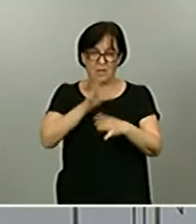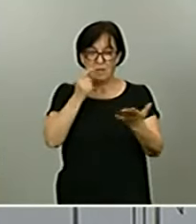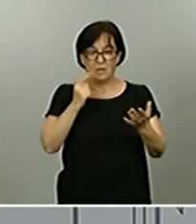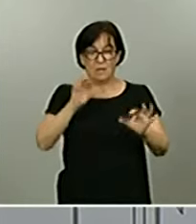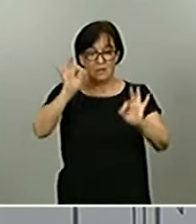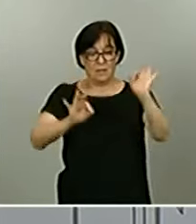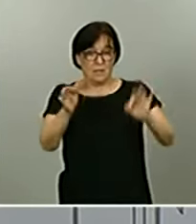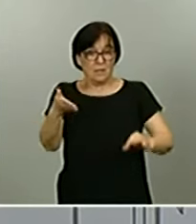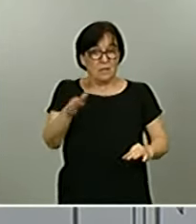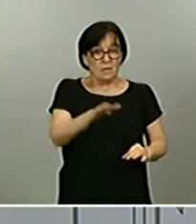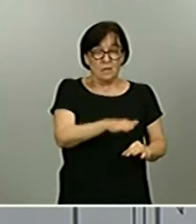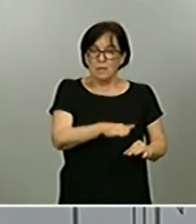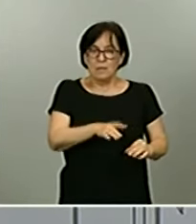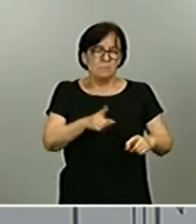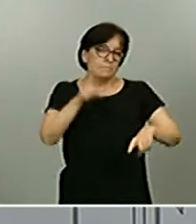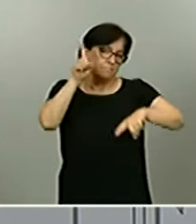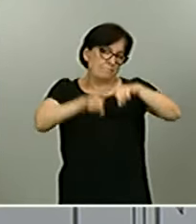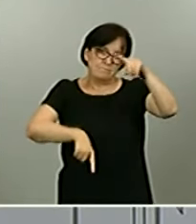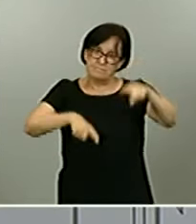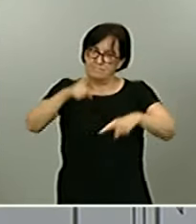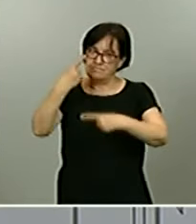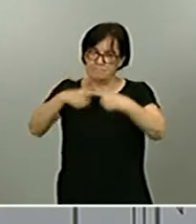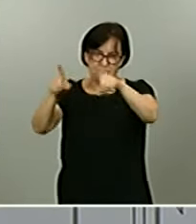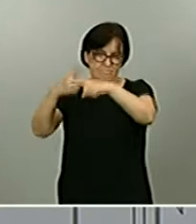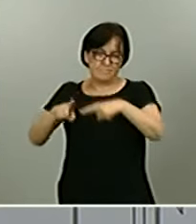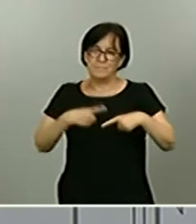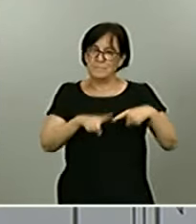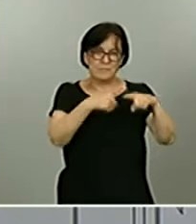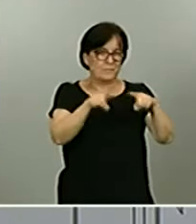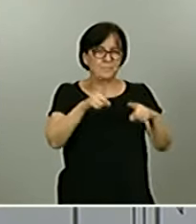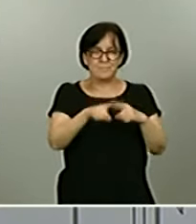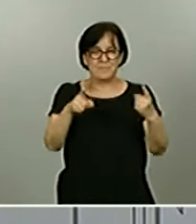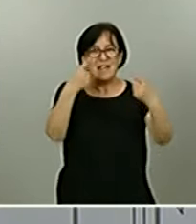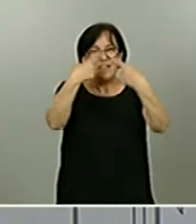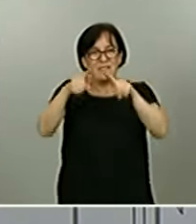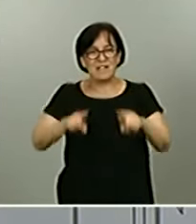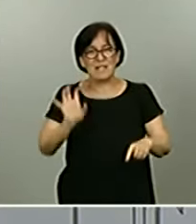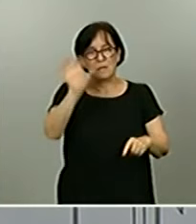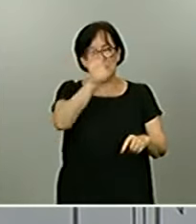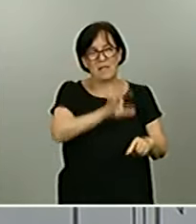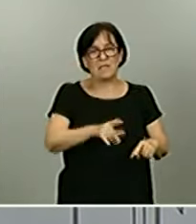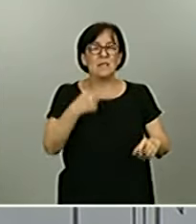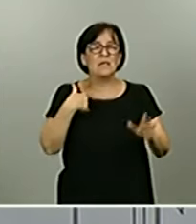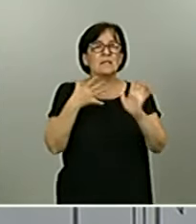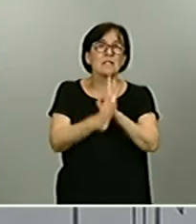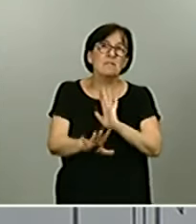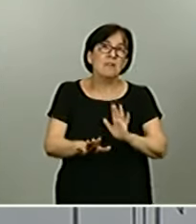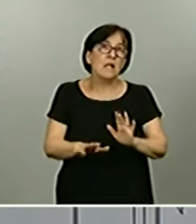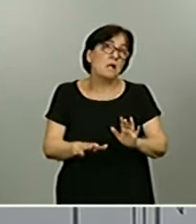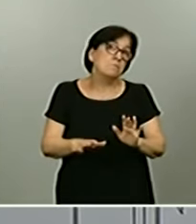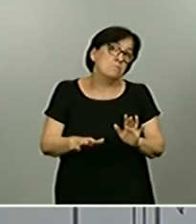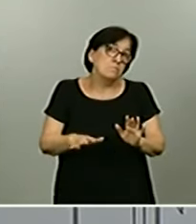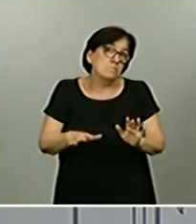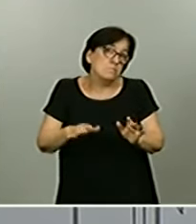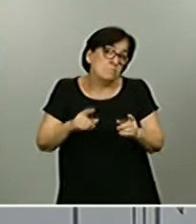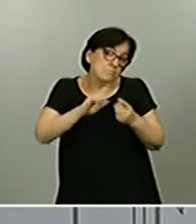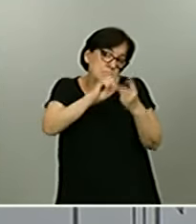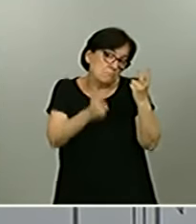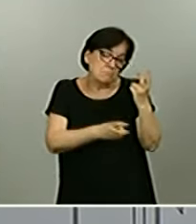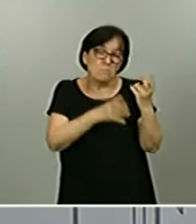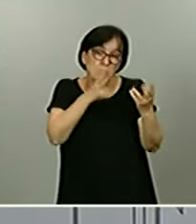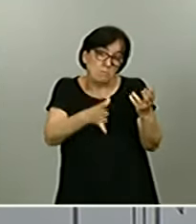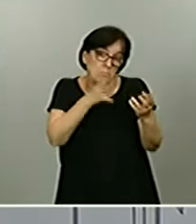muy variables entre los diferentes países, lo que puede significar varias cosas. Puede haber diferencias en la forma